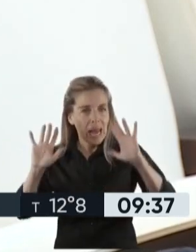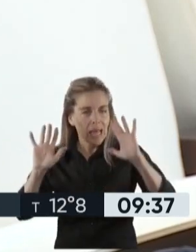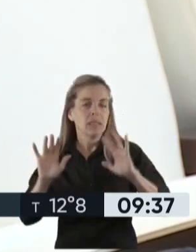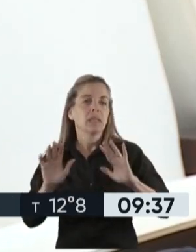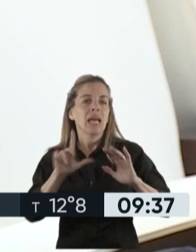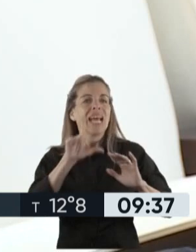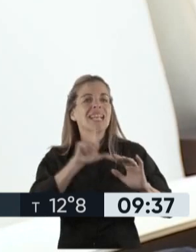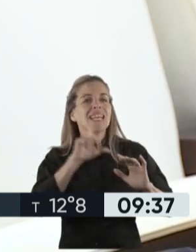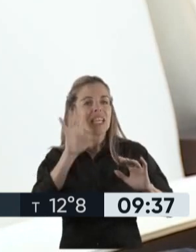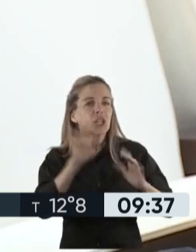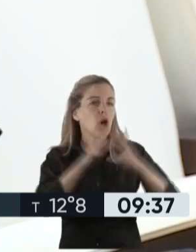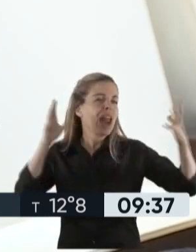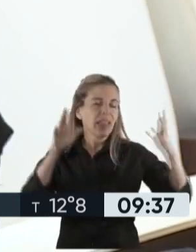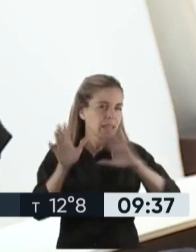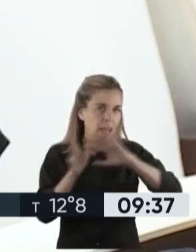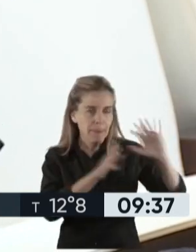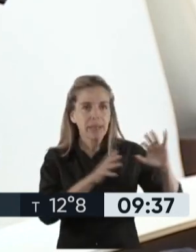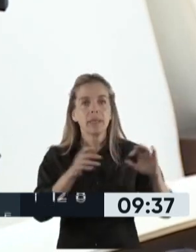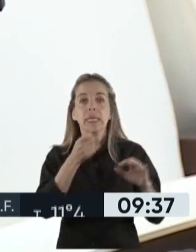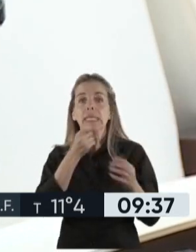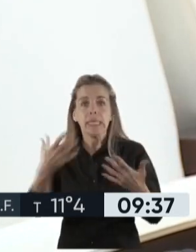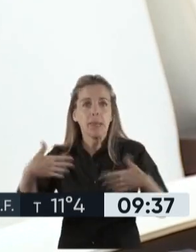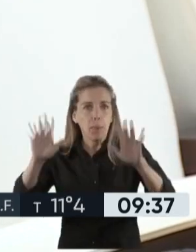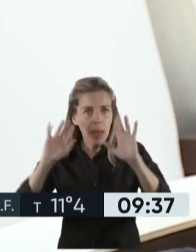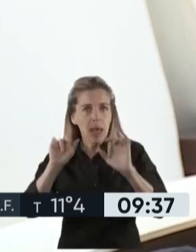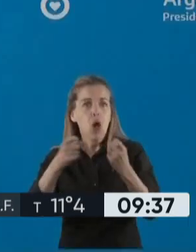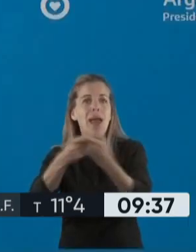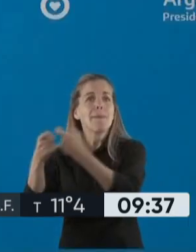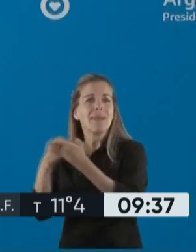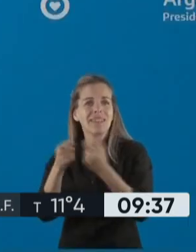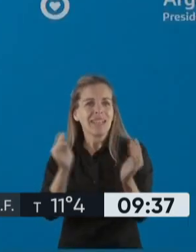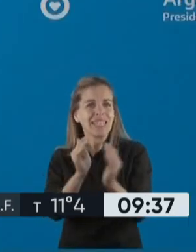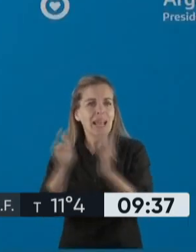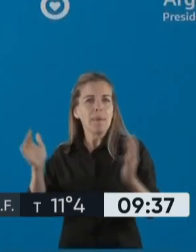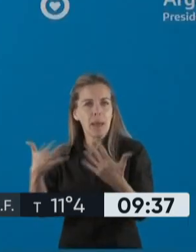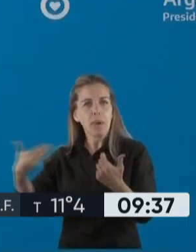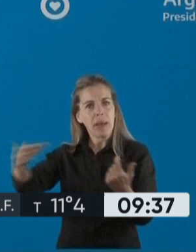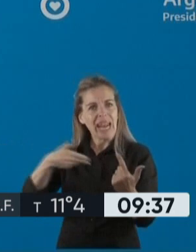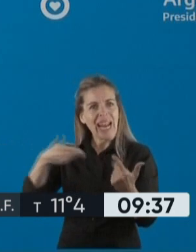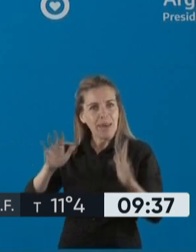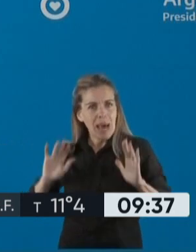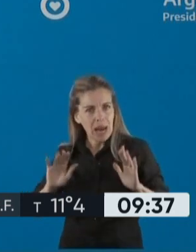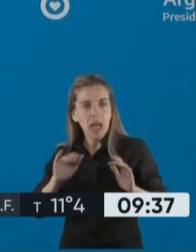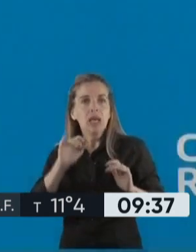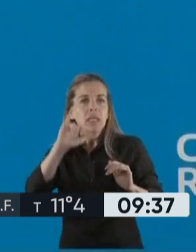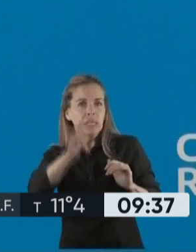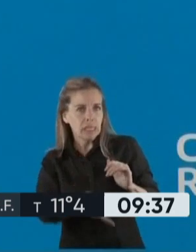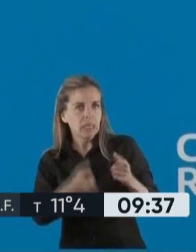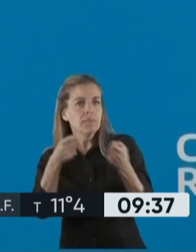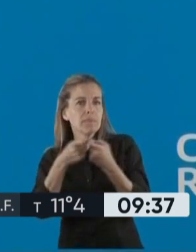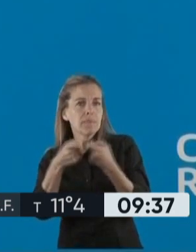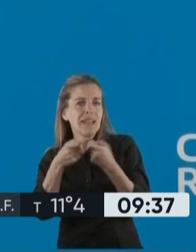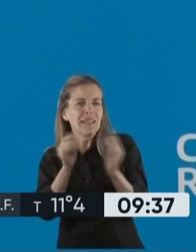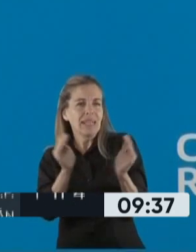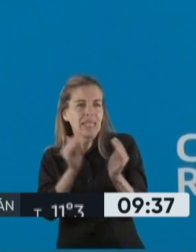y demás? Si había posibilidades, porque otros sectores pueden reclamar esto también. Las pequeñas y medianas empresas tienen una cantidad de políticas